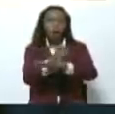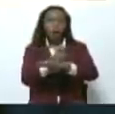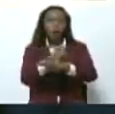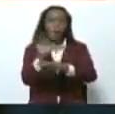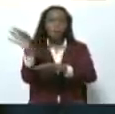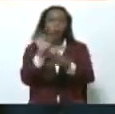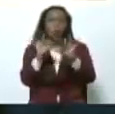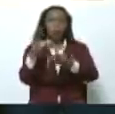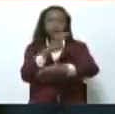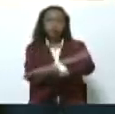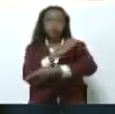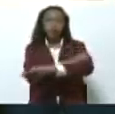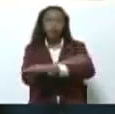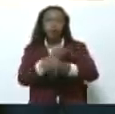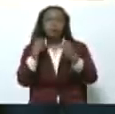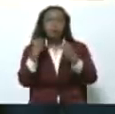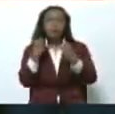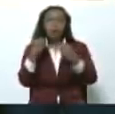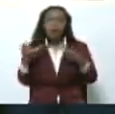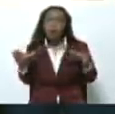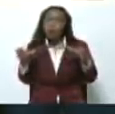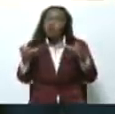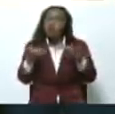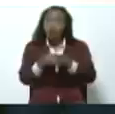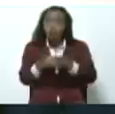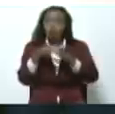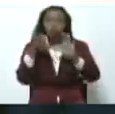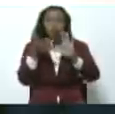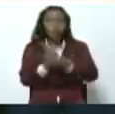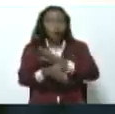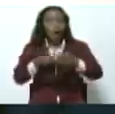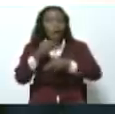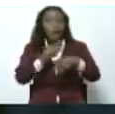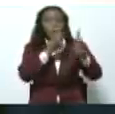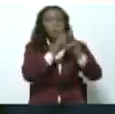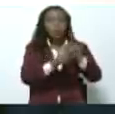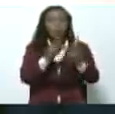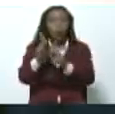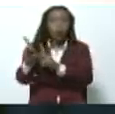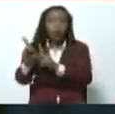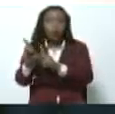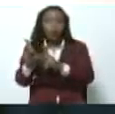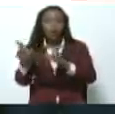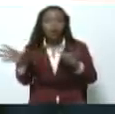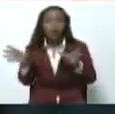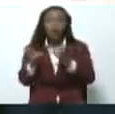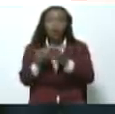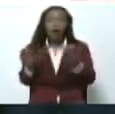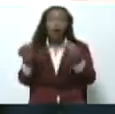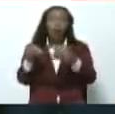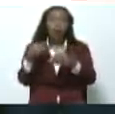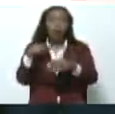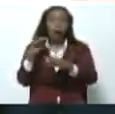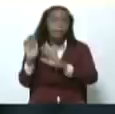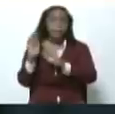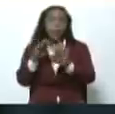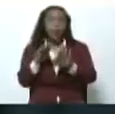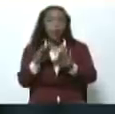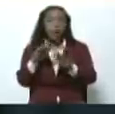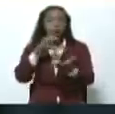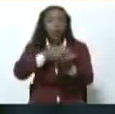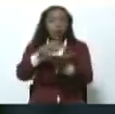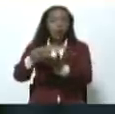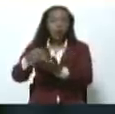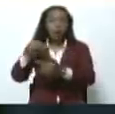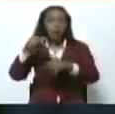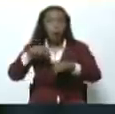de la oposición para reunirnos, hacer planes conjuntos y apoyar a los estados que ellos el